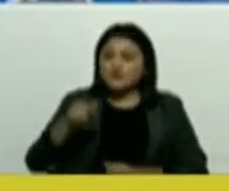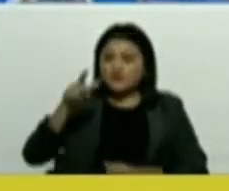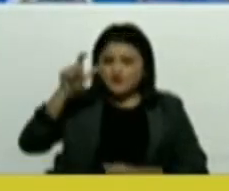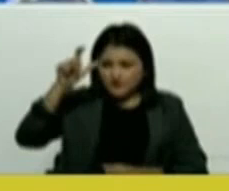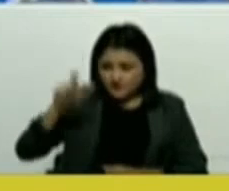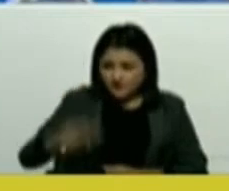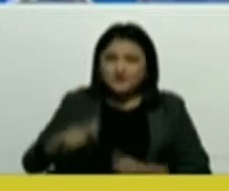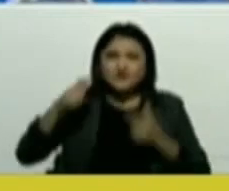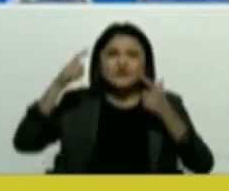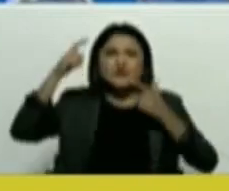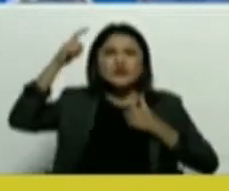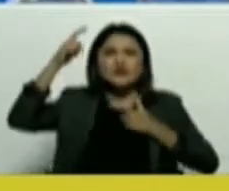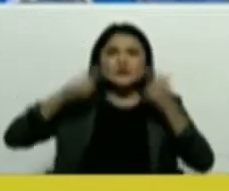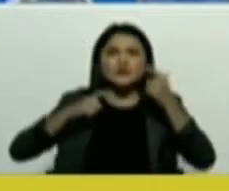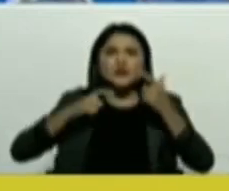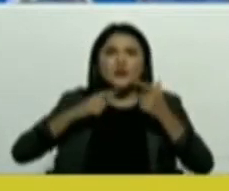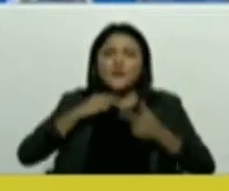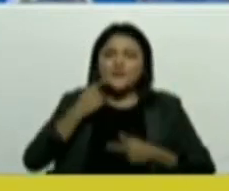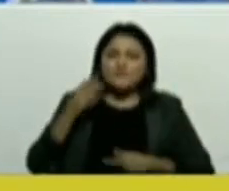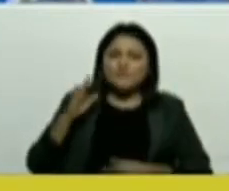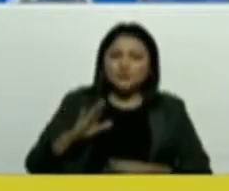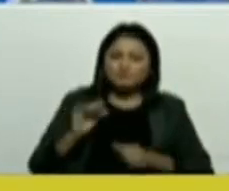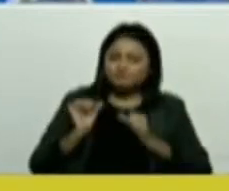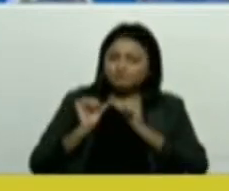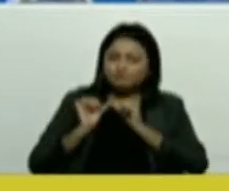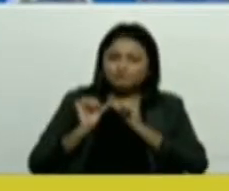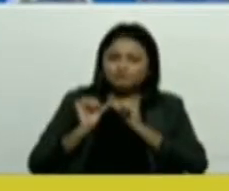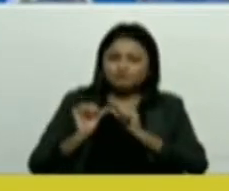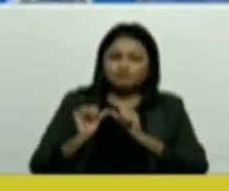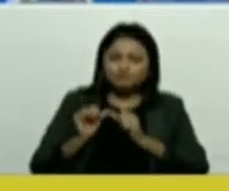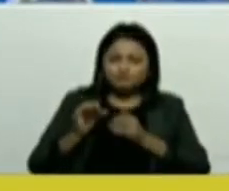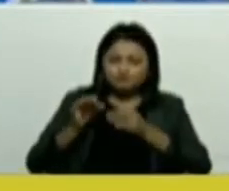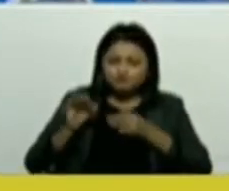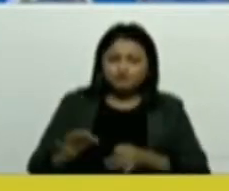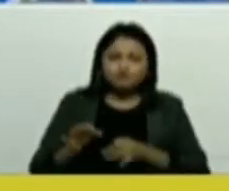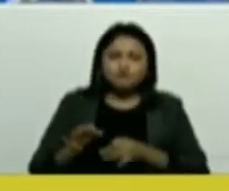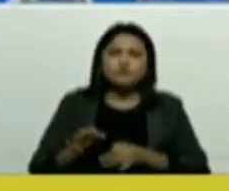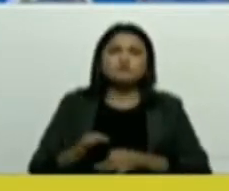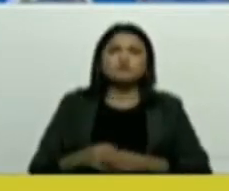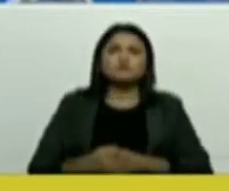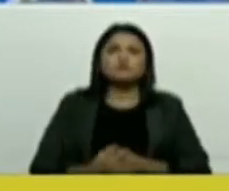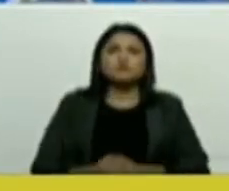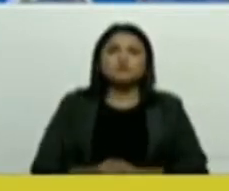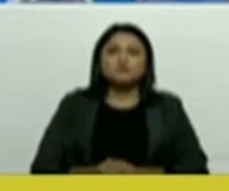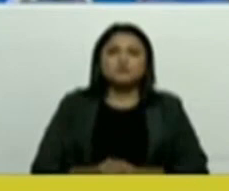undefeated. Hugo Chávez murió invicto.